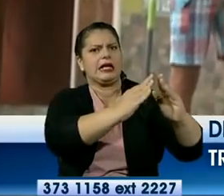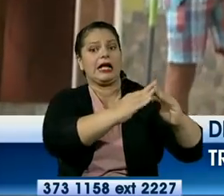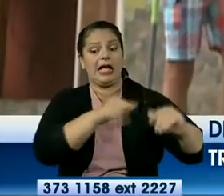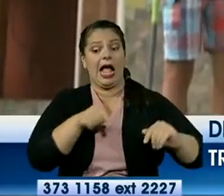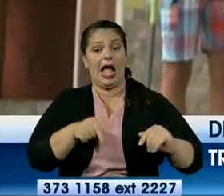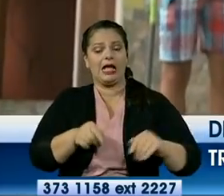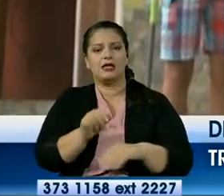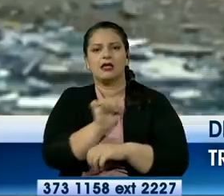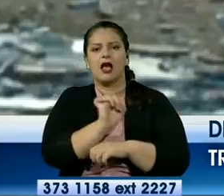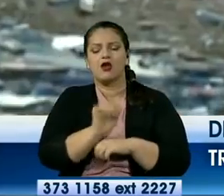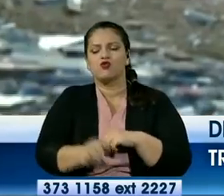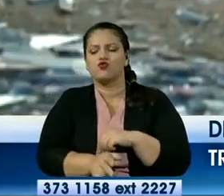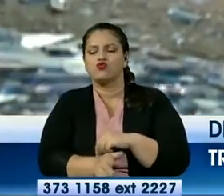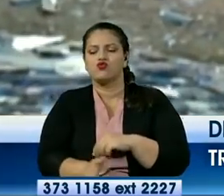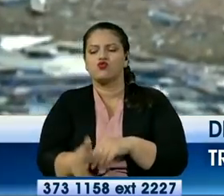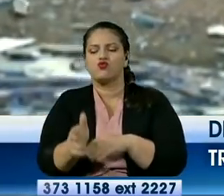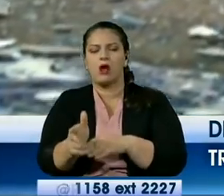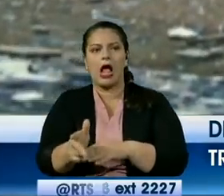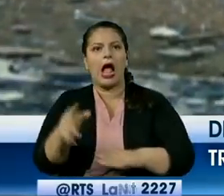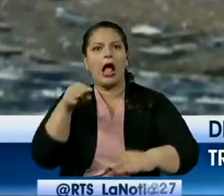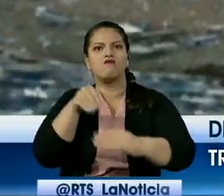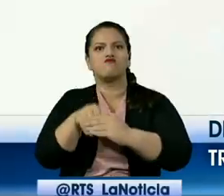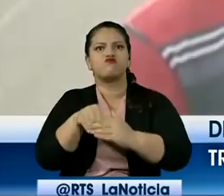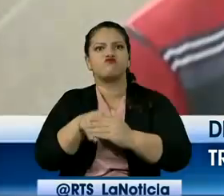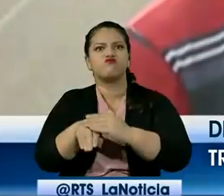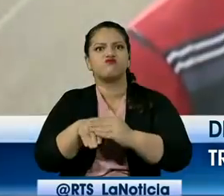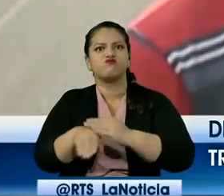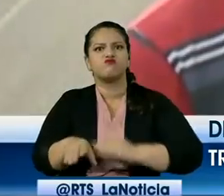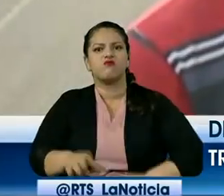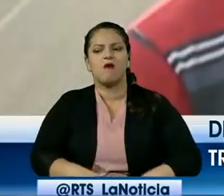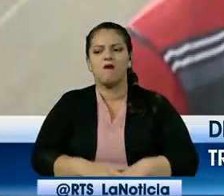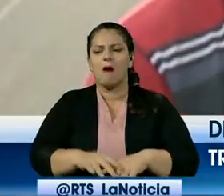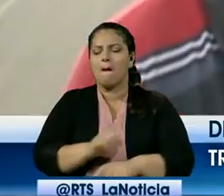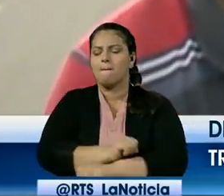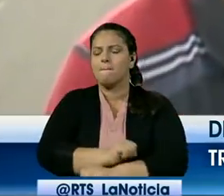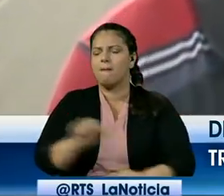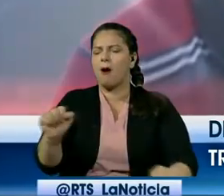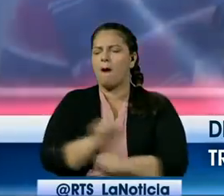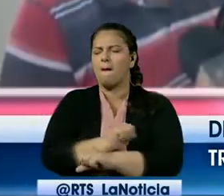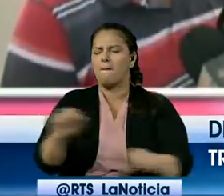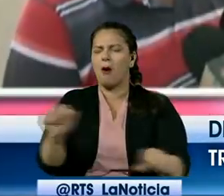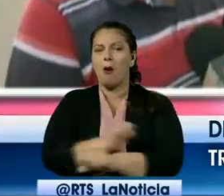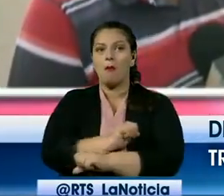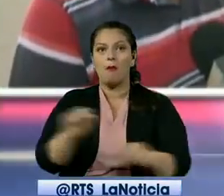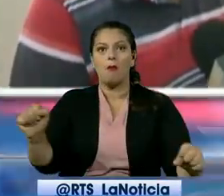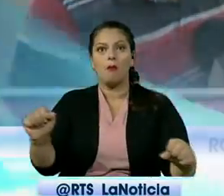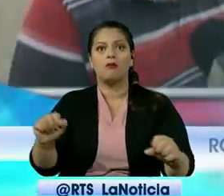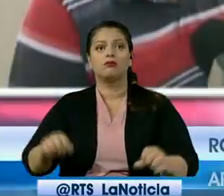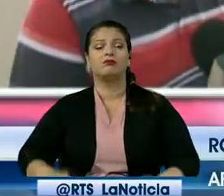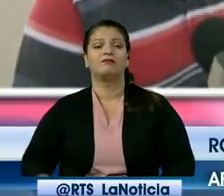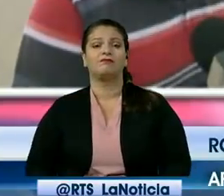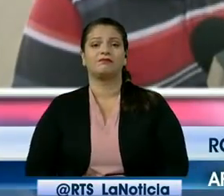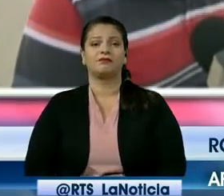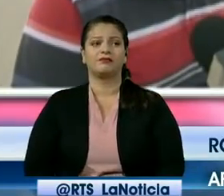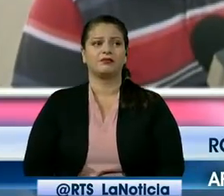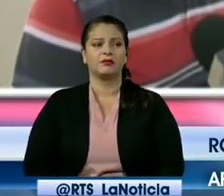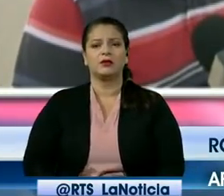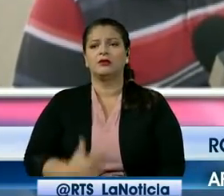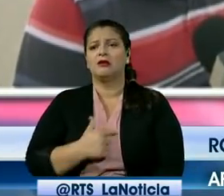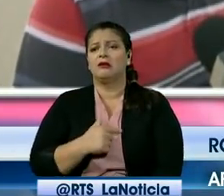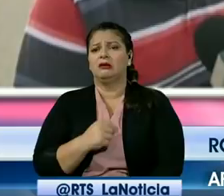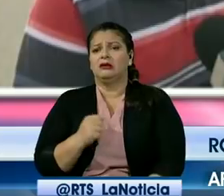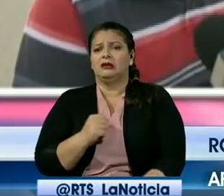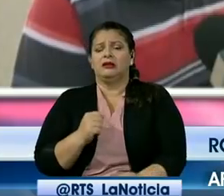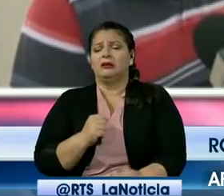que por acá tiene a todos asustados. Que es una cosa que nunca hemos vivido en toda nuestra etapa de la vida. Un estruendo más o menos